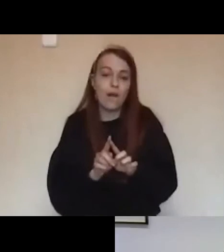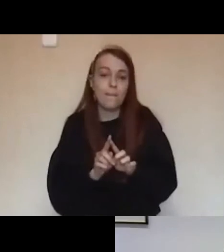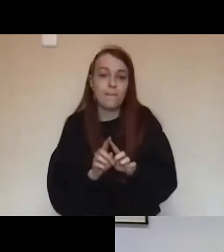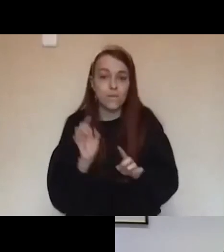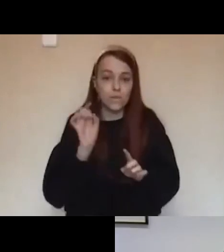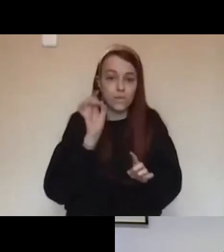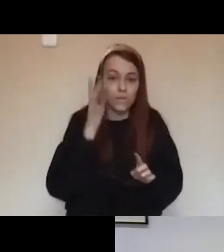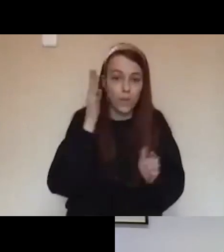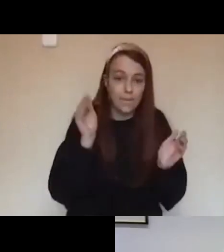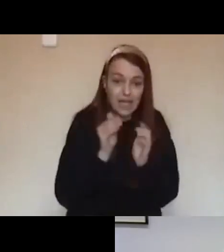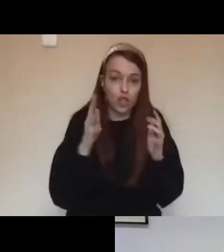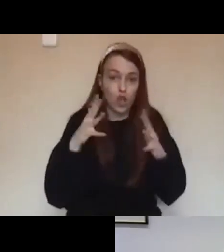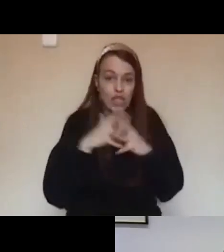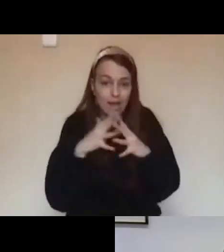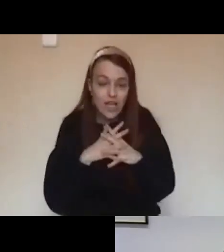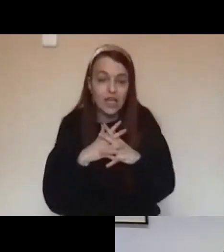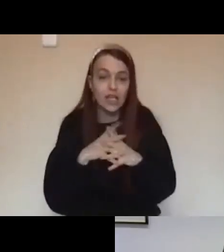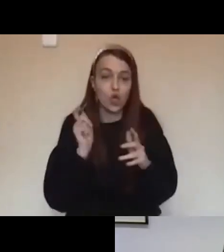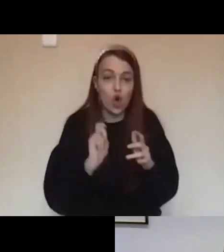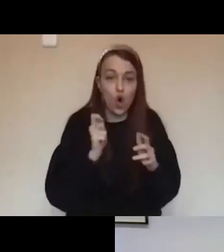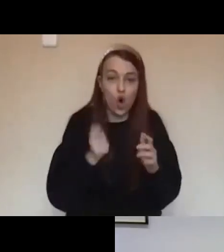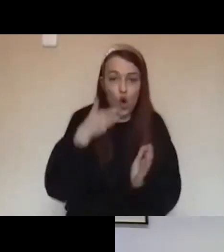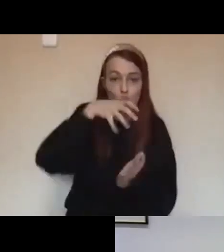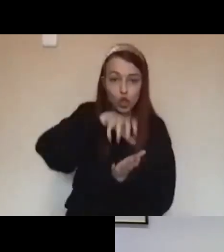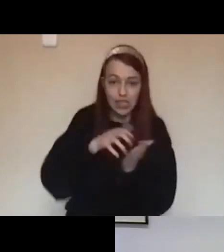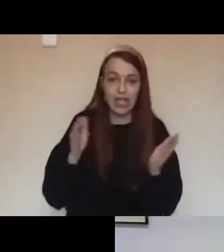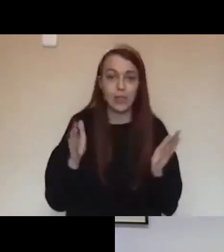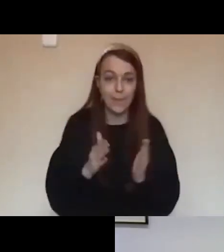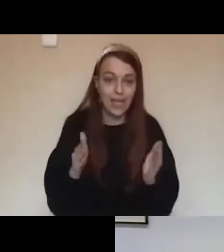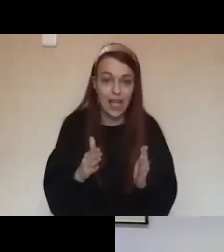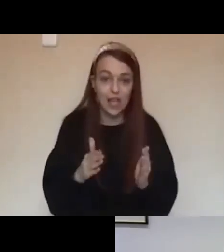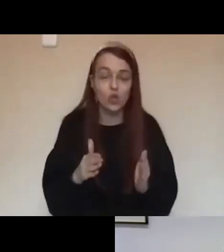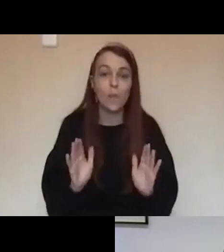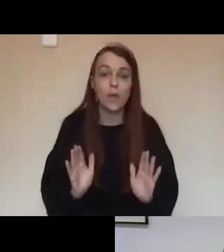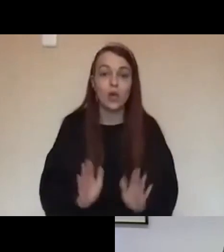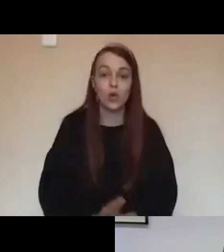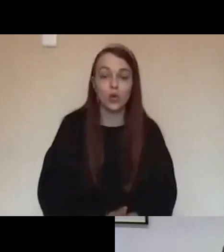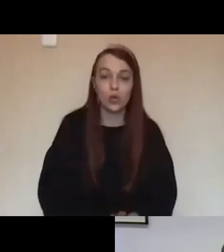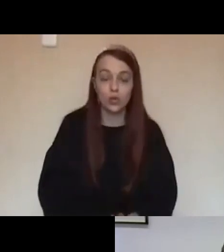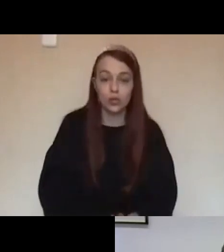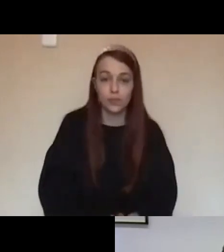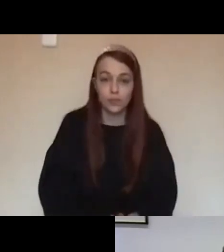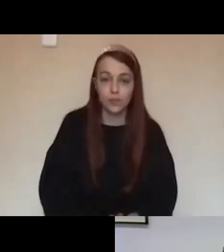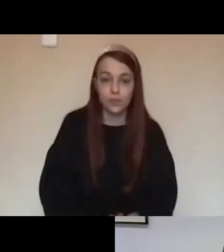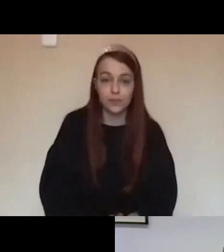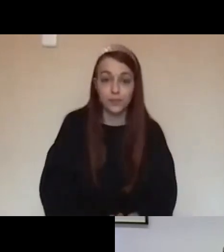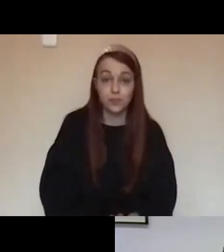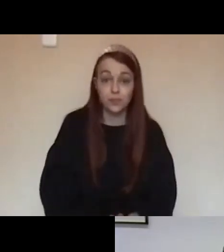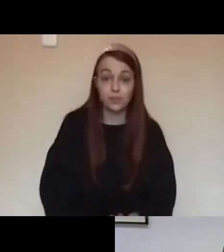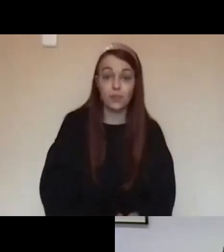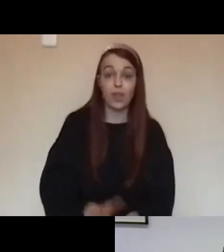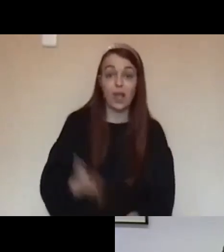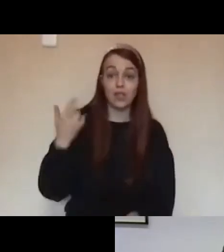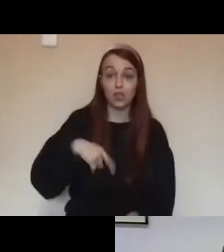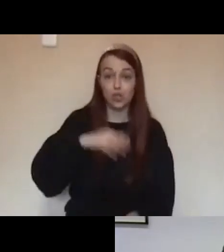pequeños hostales, pero que incluso nosotros anteriormente pensábamos